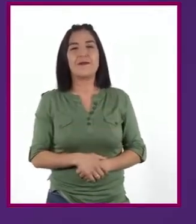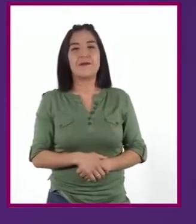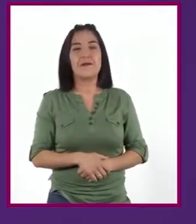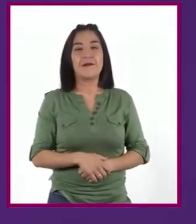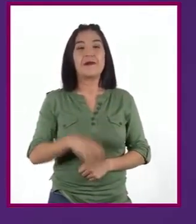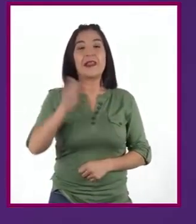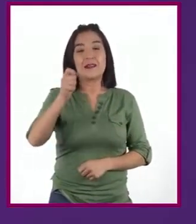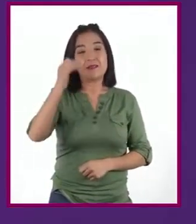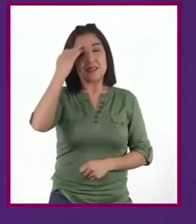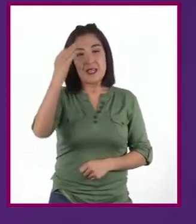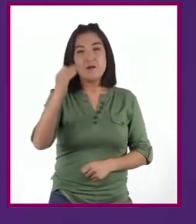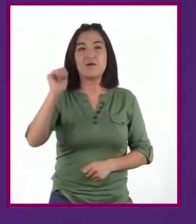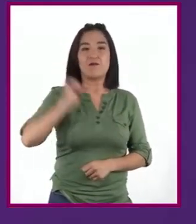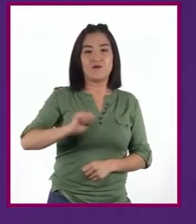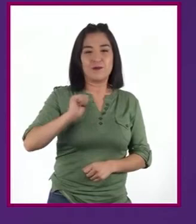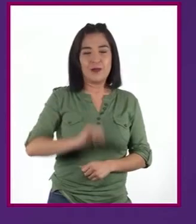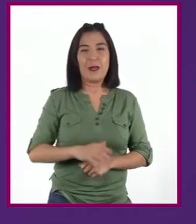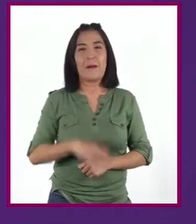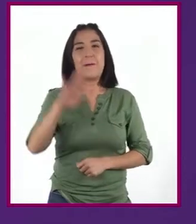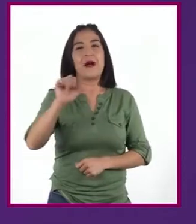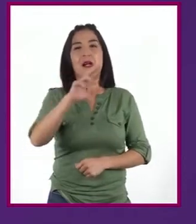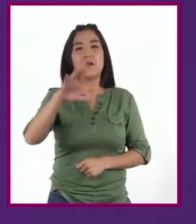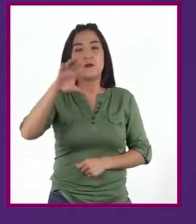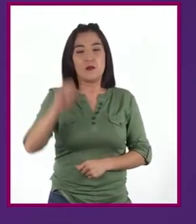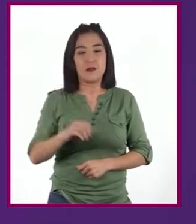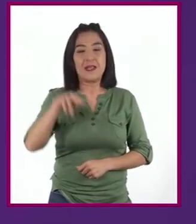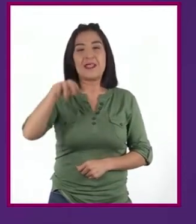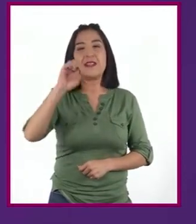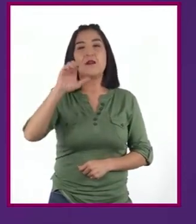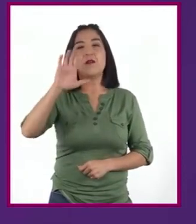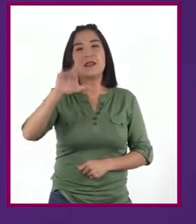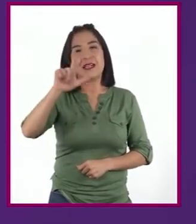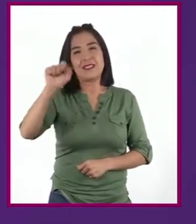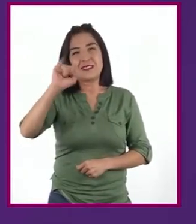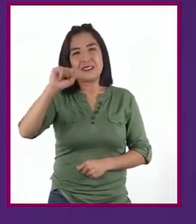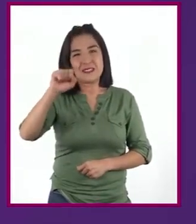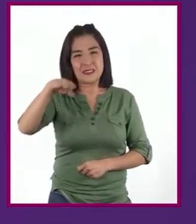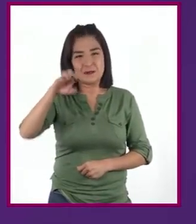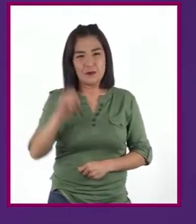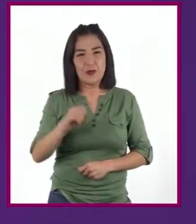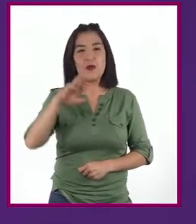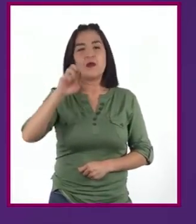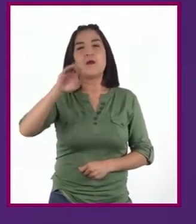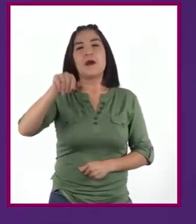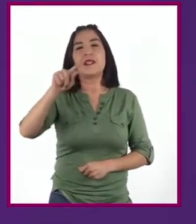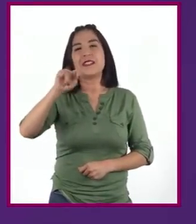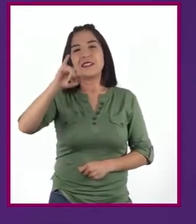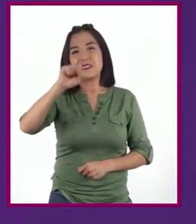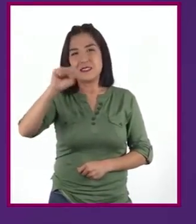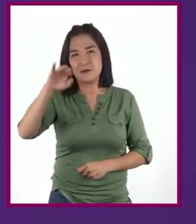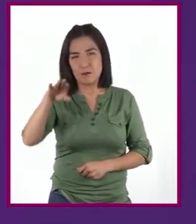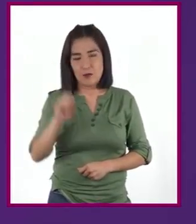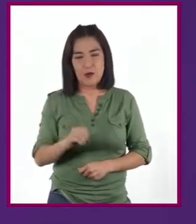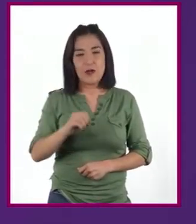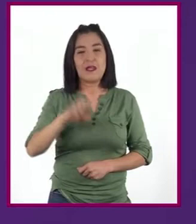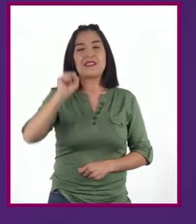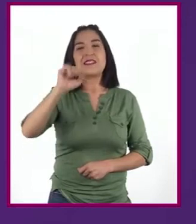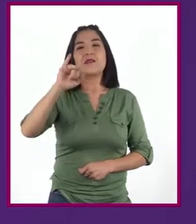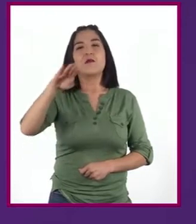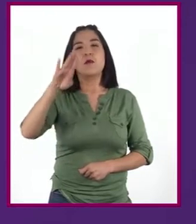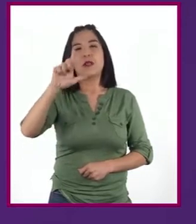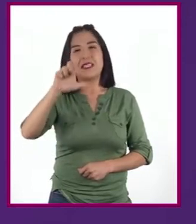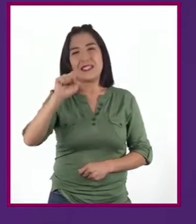época clásica, barroco, neoclasicismo, romanticismo, simbolismo,